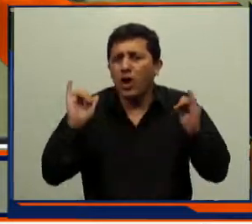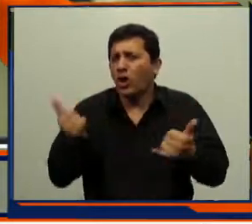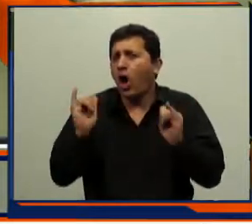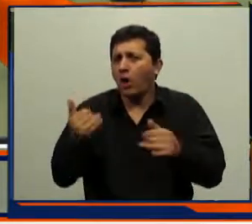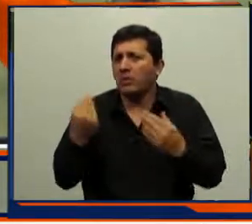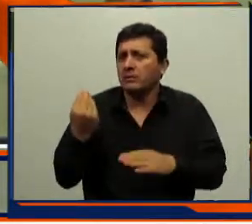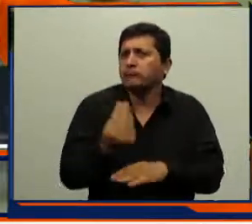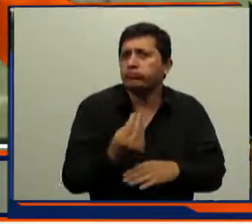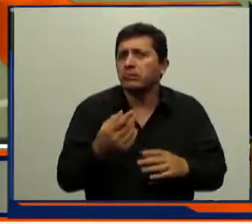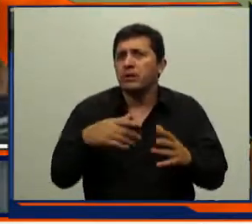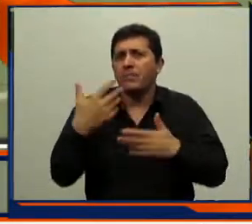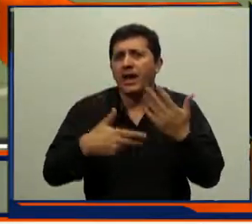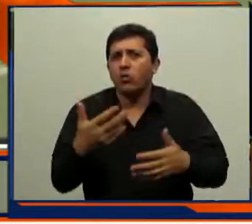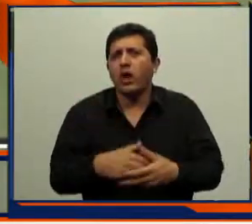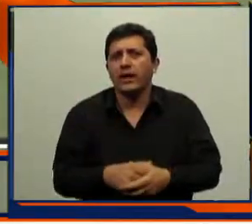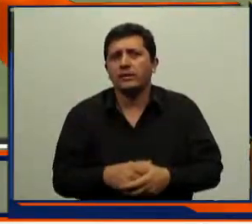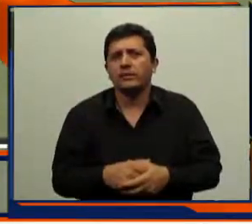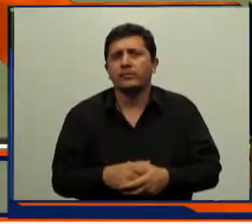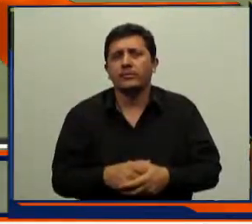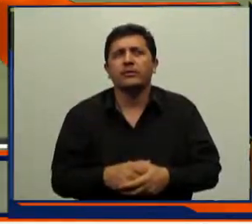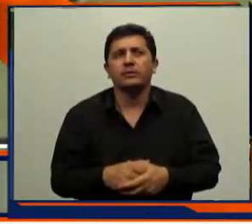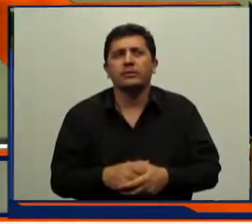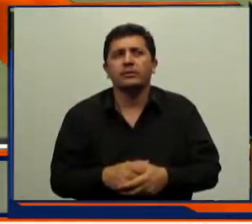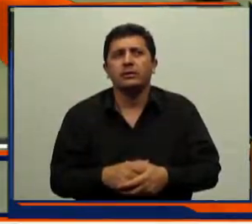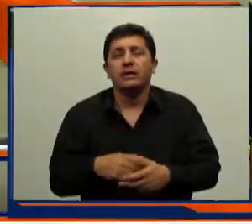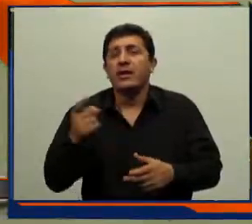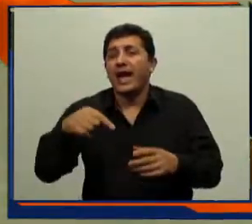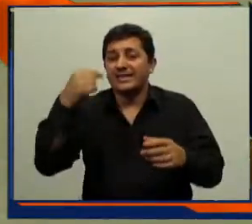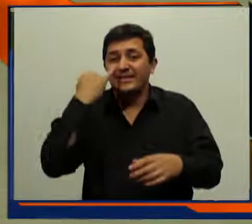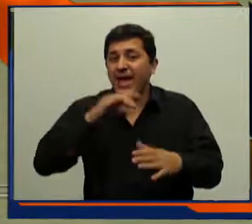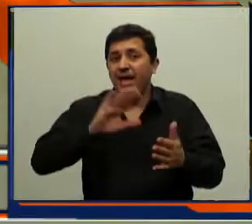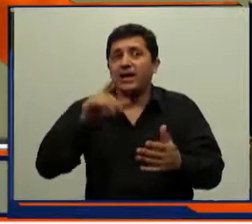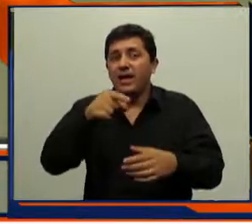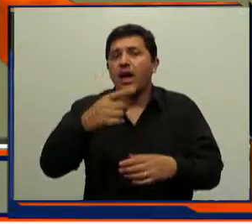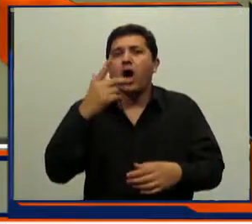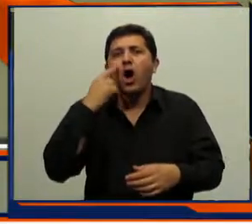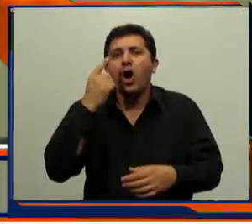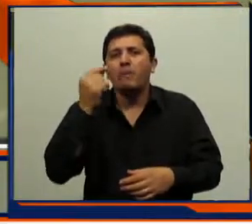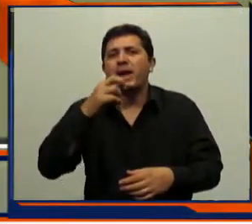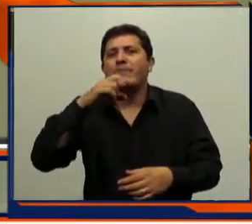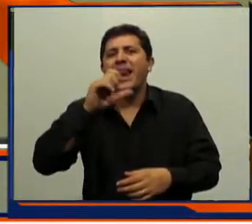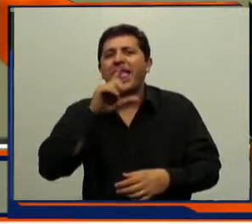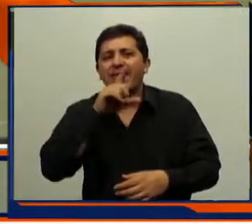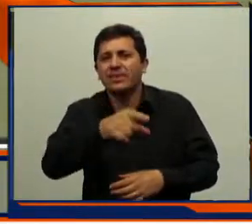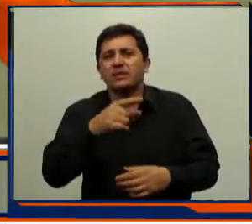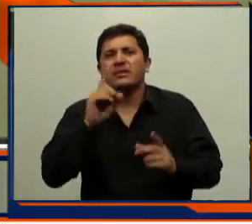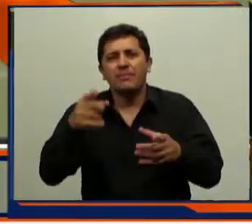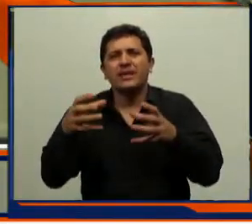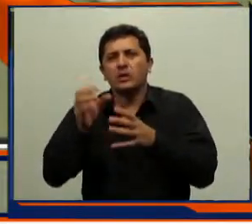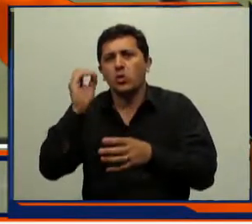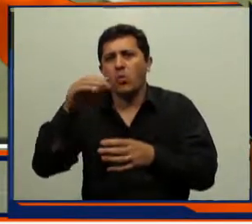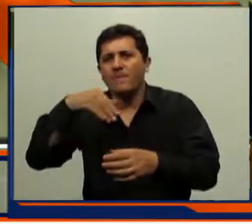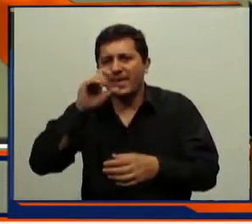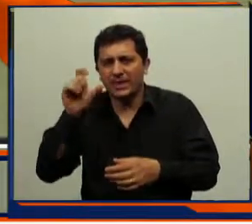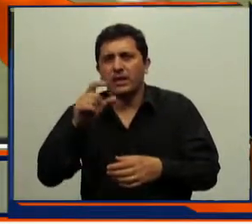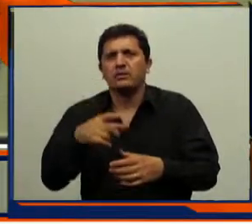para participar de su primer Mundial Mayor y ya el que está en cancha hace tiempo es el Acha Peileat, también de Mitre. Así que